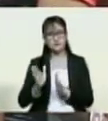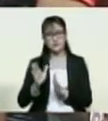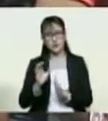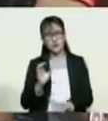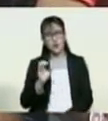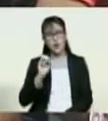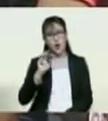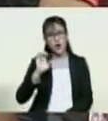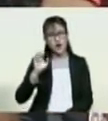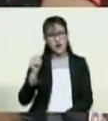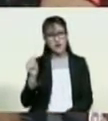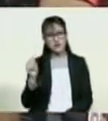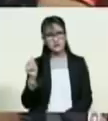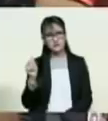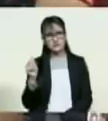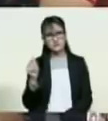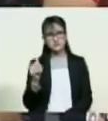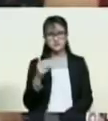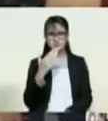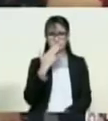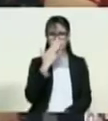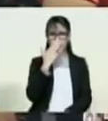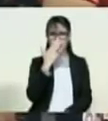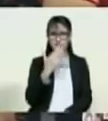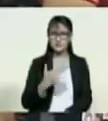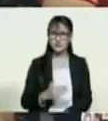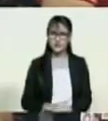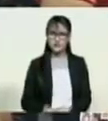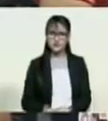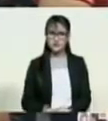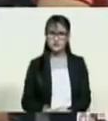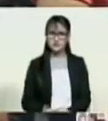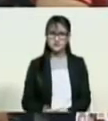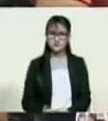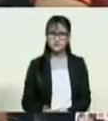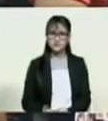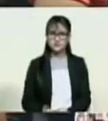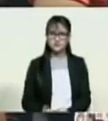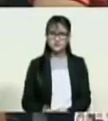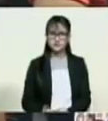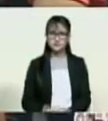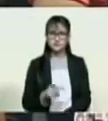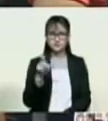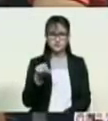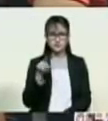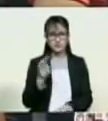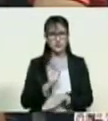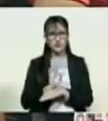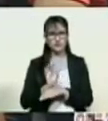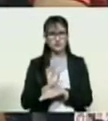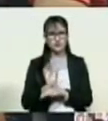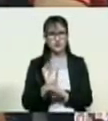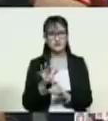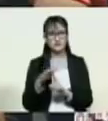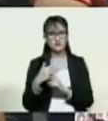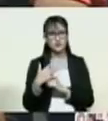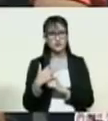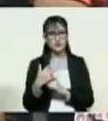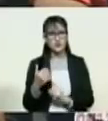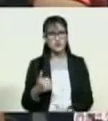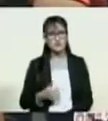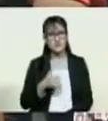Americanos, que tiene además al frente, bueno, un funcionario que se ha excedido desde todo punto de vista. La situación es